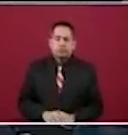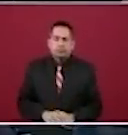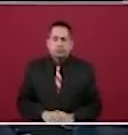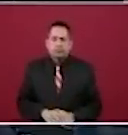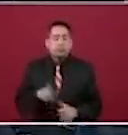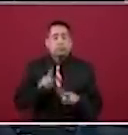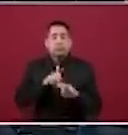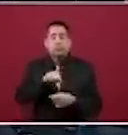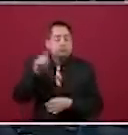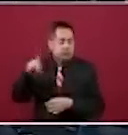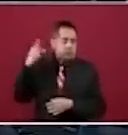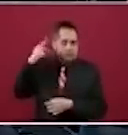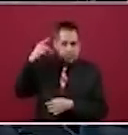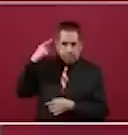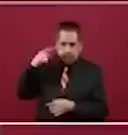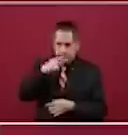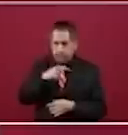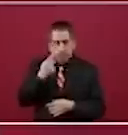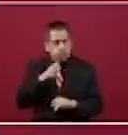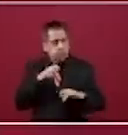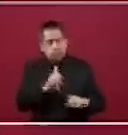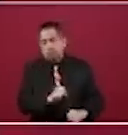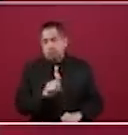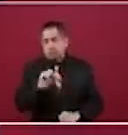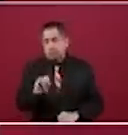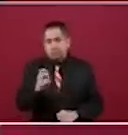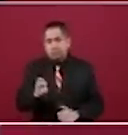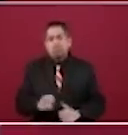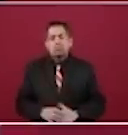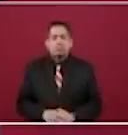En Puebla, así fue.